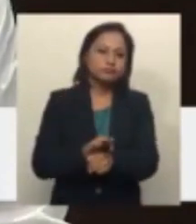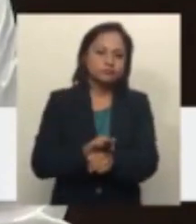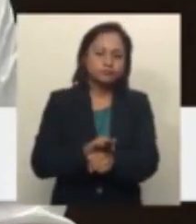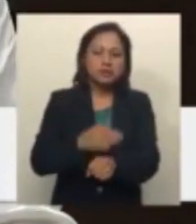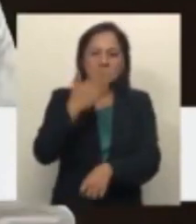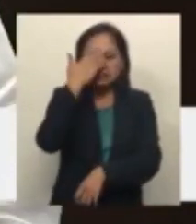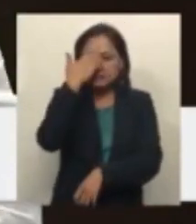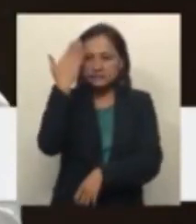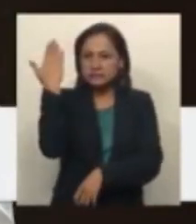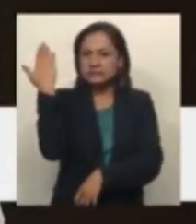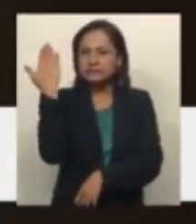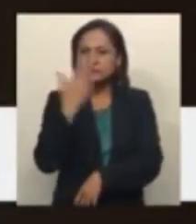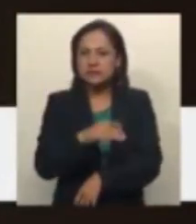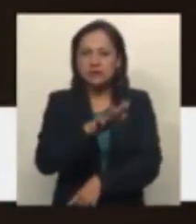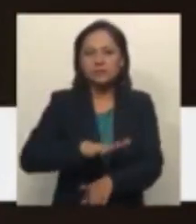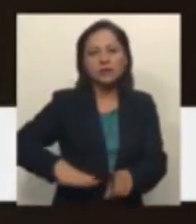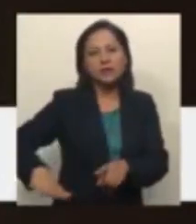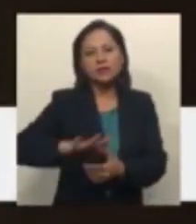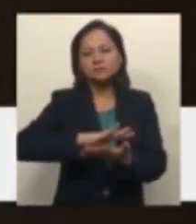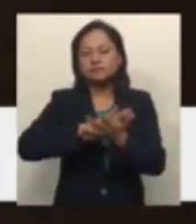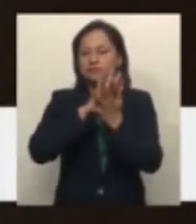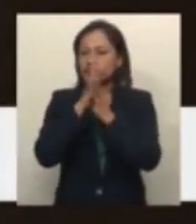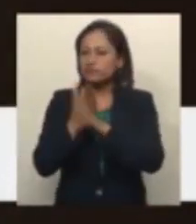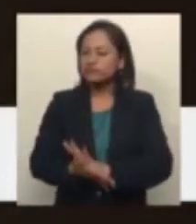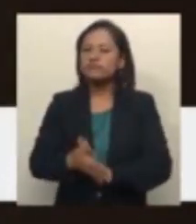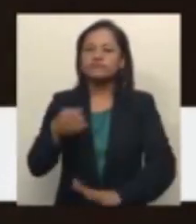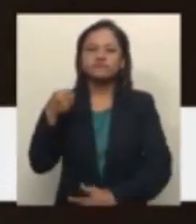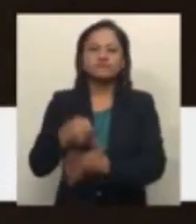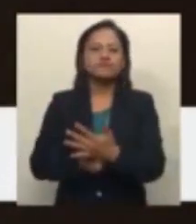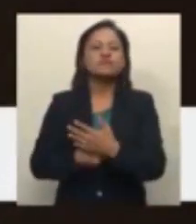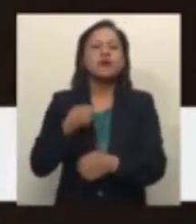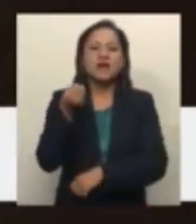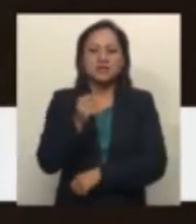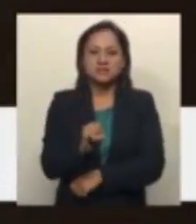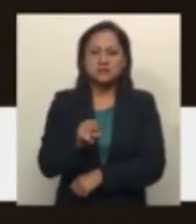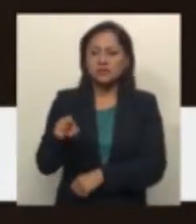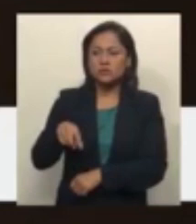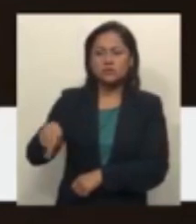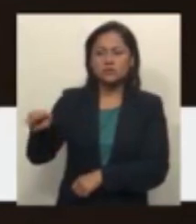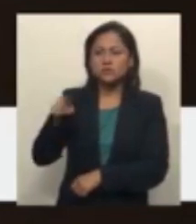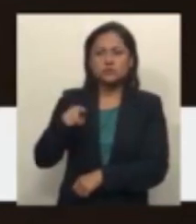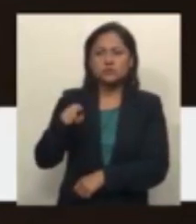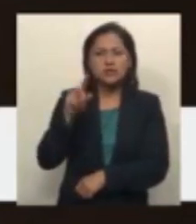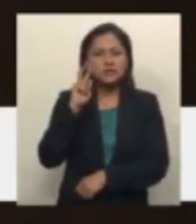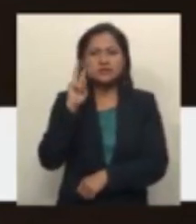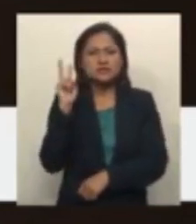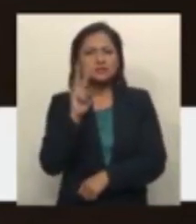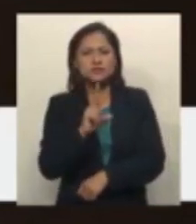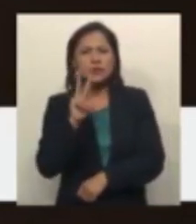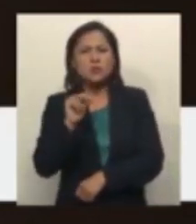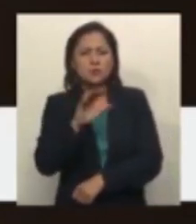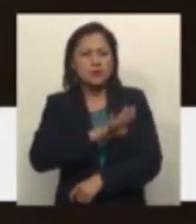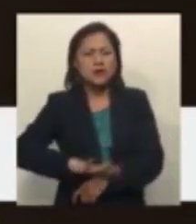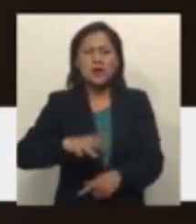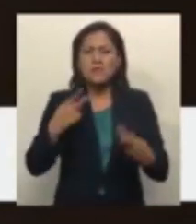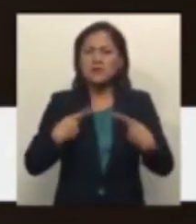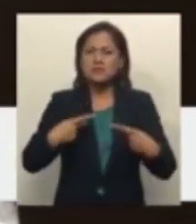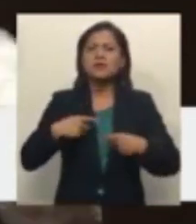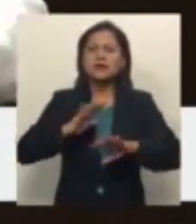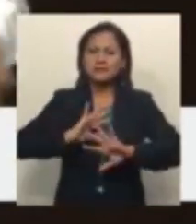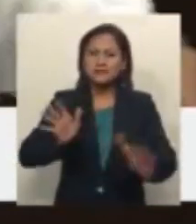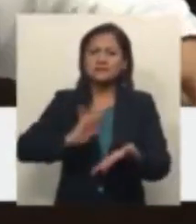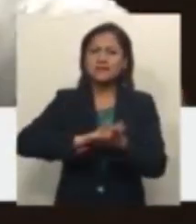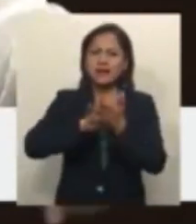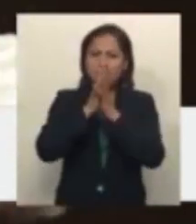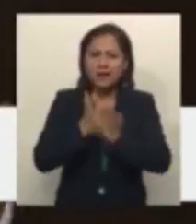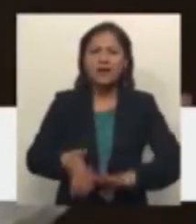lucha. No se quieren dar cuenta de que este pueblo ya cambió. No quieren ver del nivel de conciencia